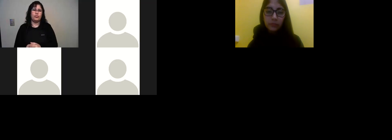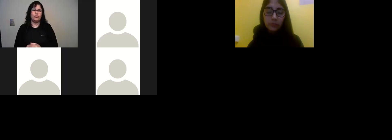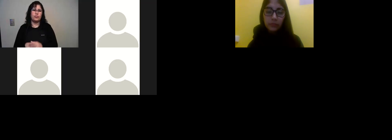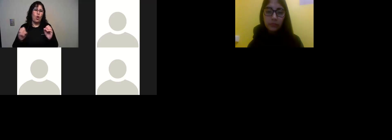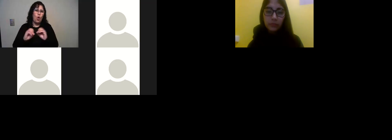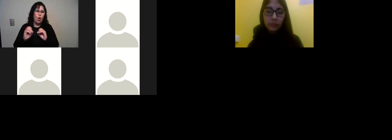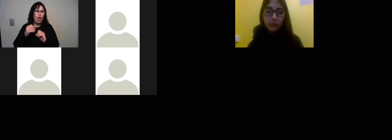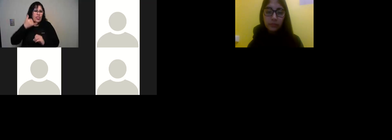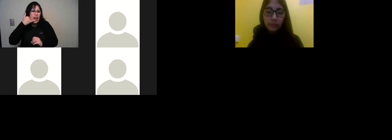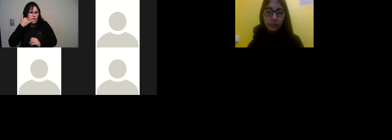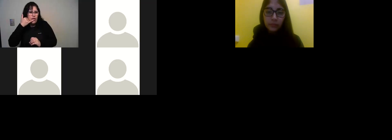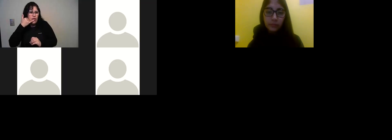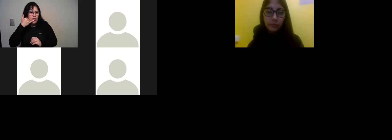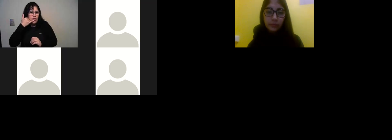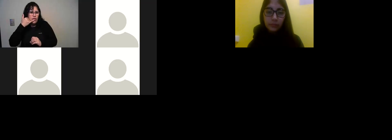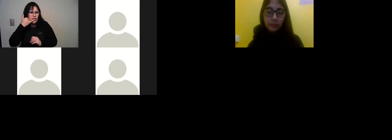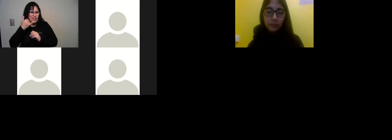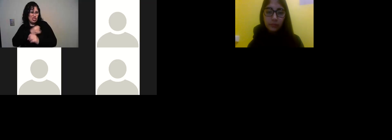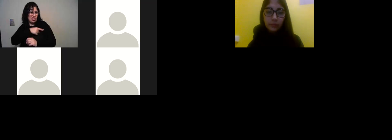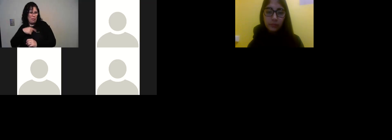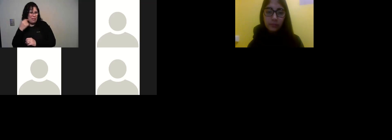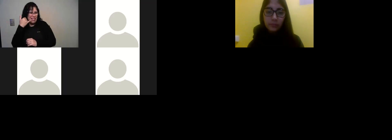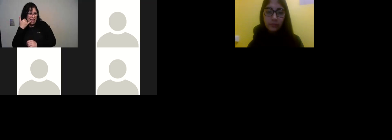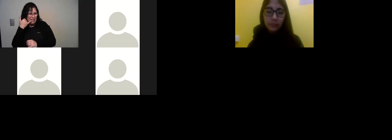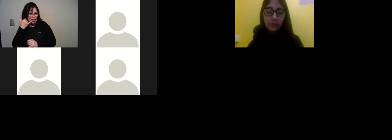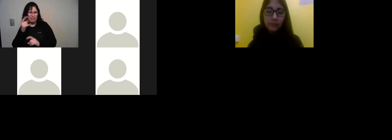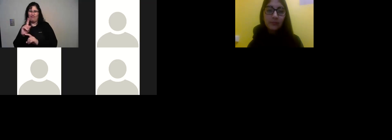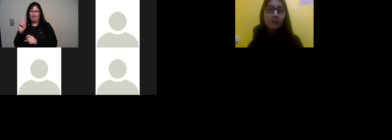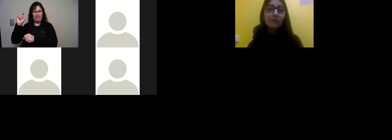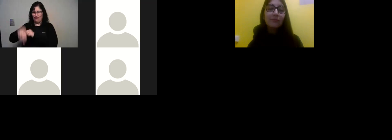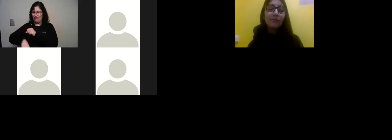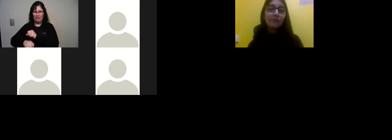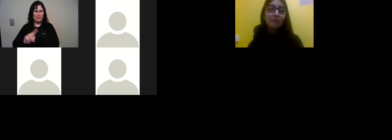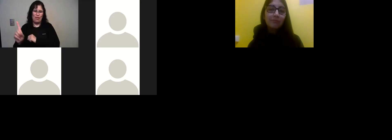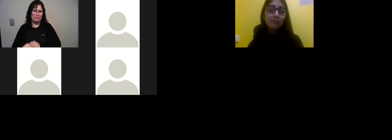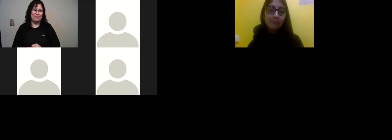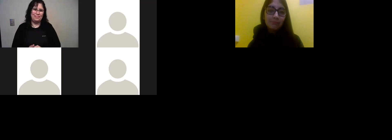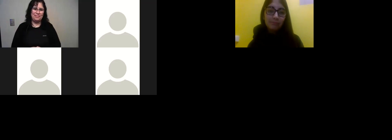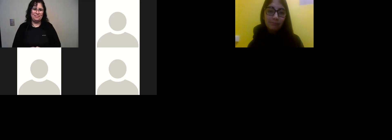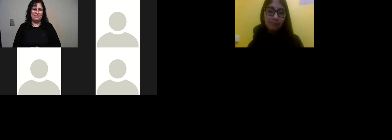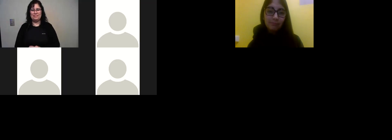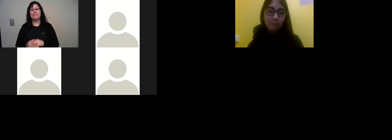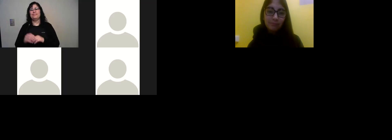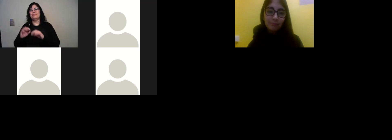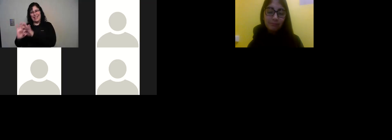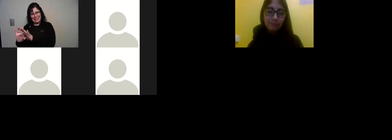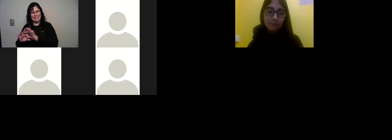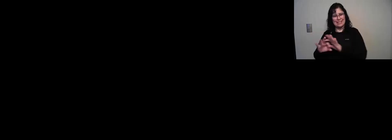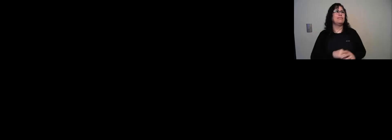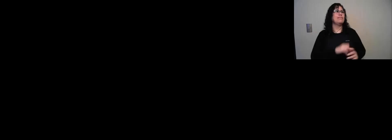entran, eso no pueden ingresar a clase. Ah, ya. Ya. ¿Ya? Entendido. Sí. Gracias.